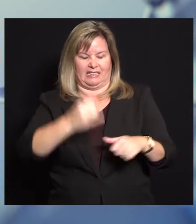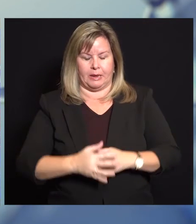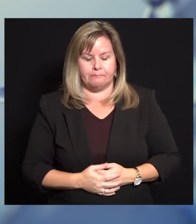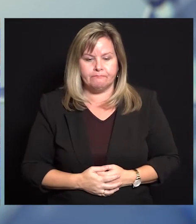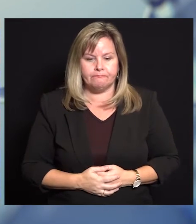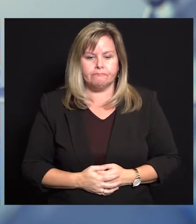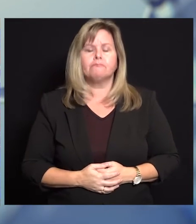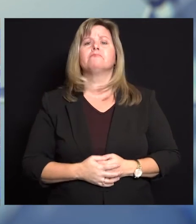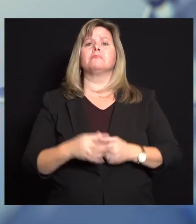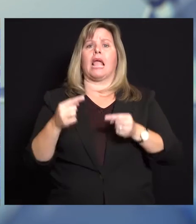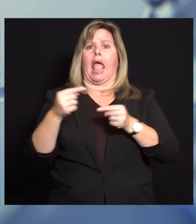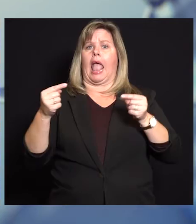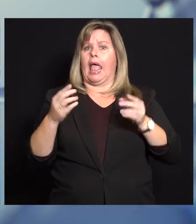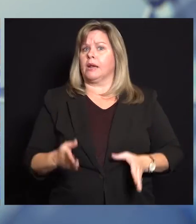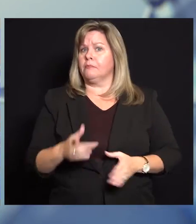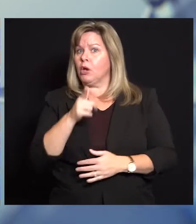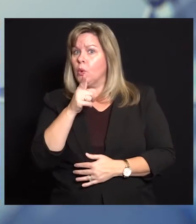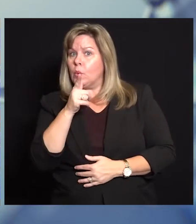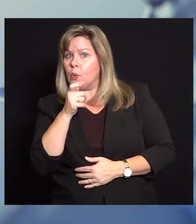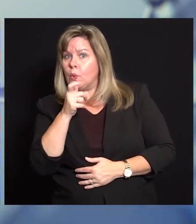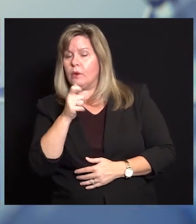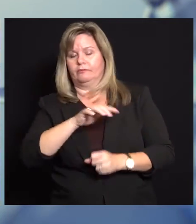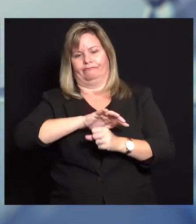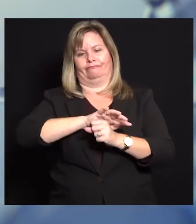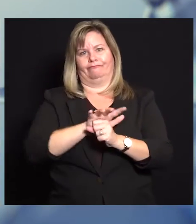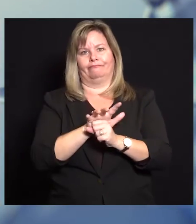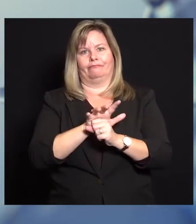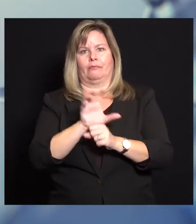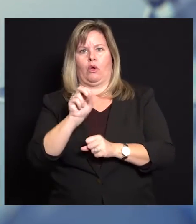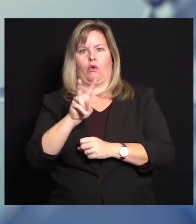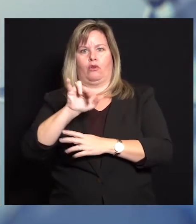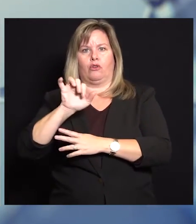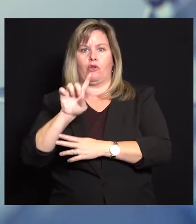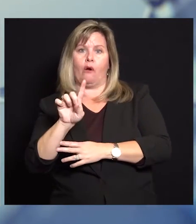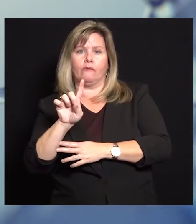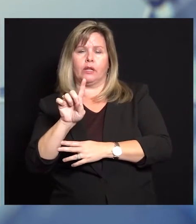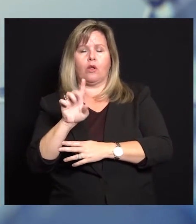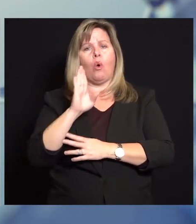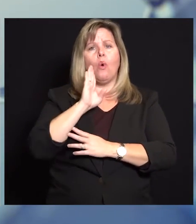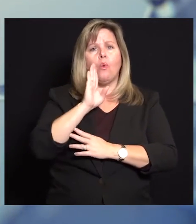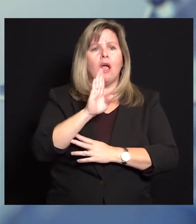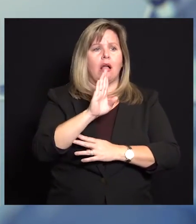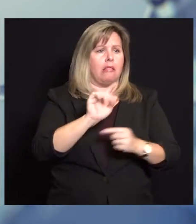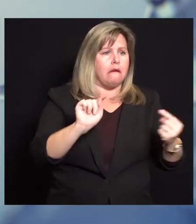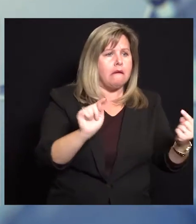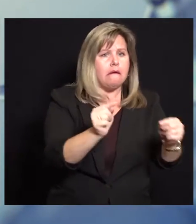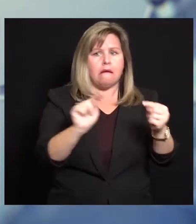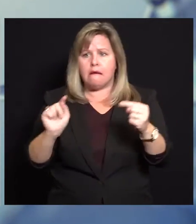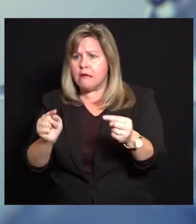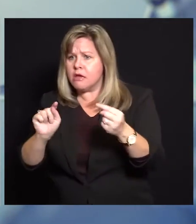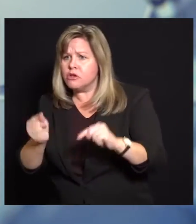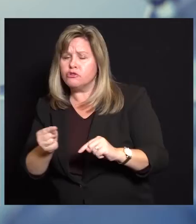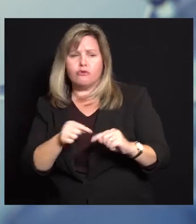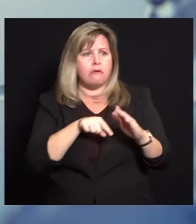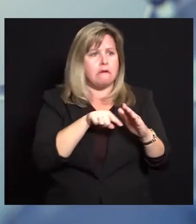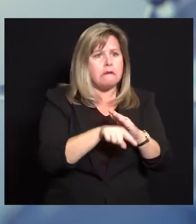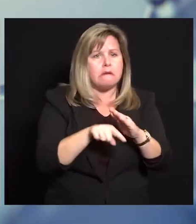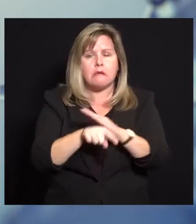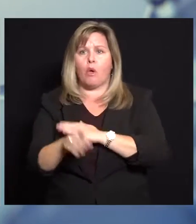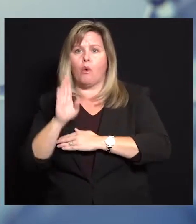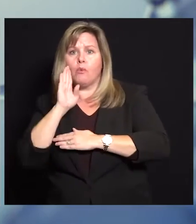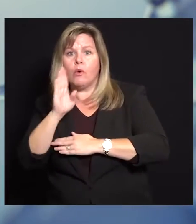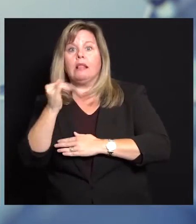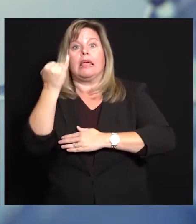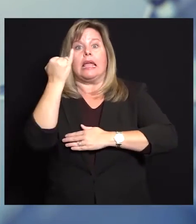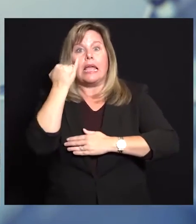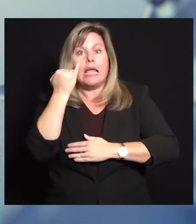kobe es así nuestro enemigo el coronavirus está a nuestro alrededor estamos bajo ataque constante el